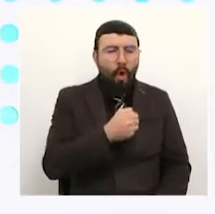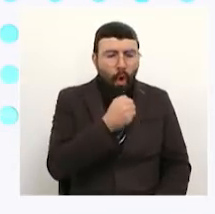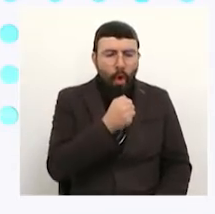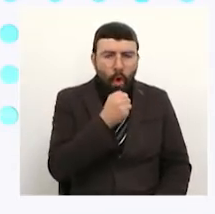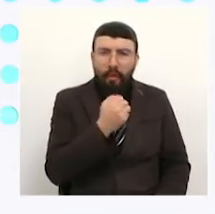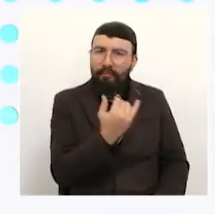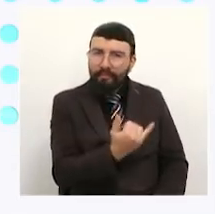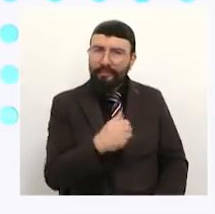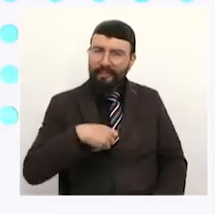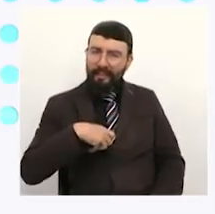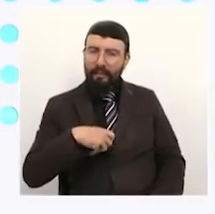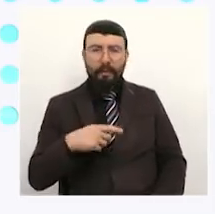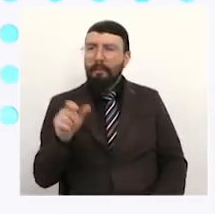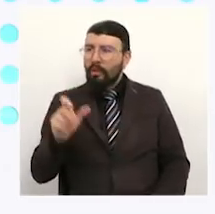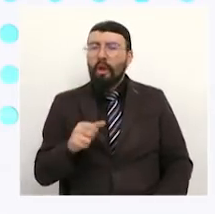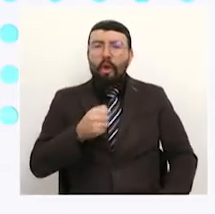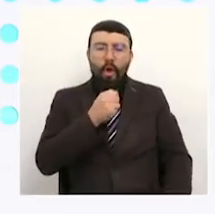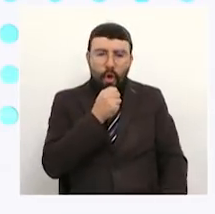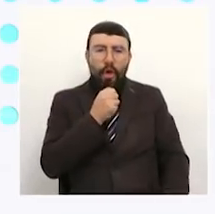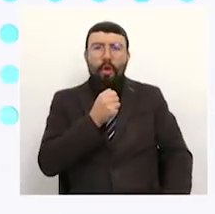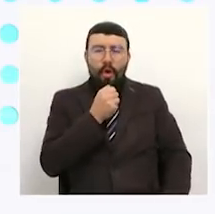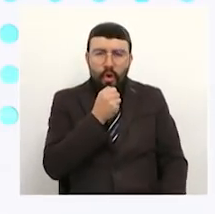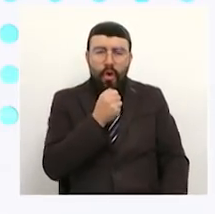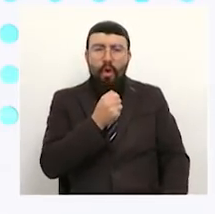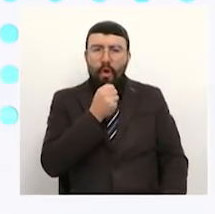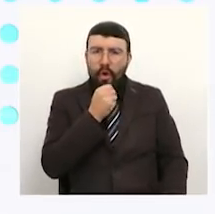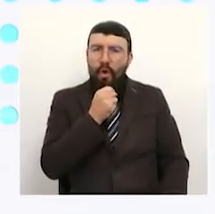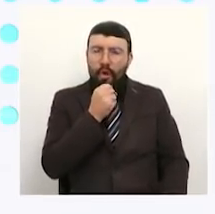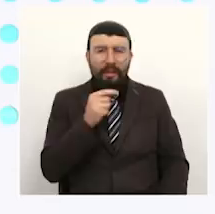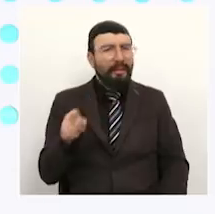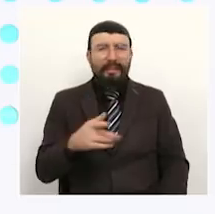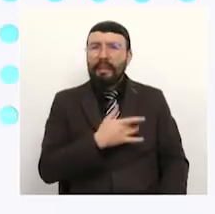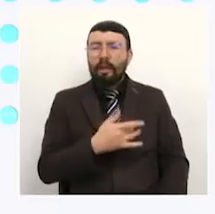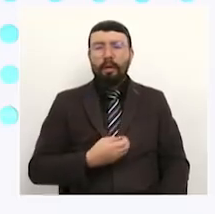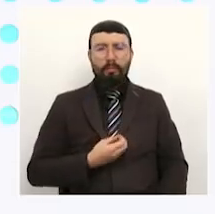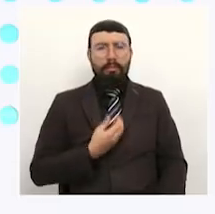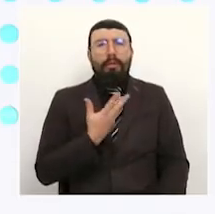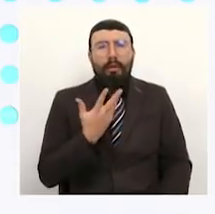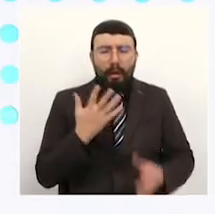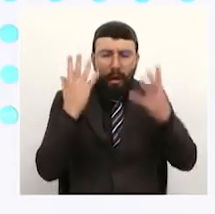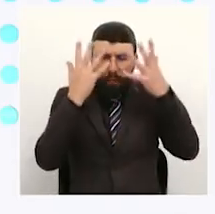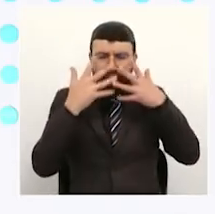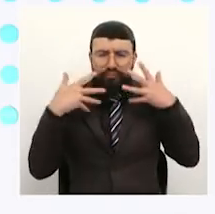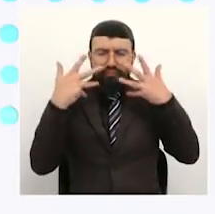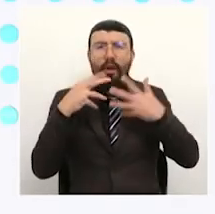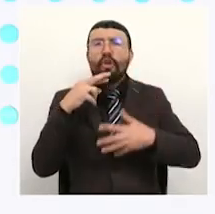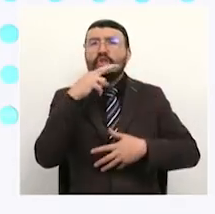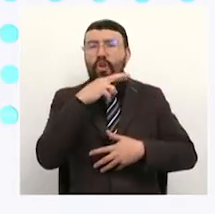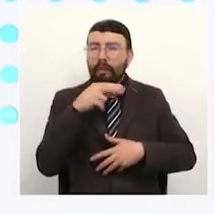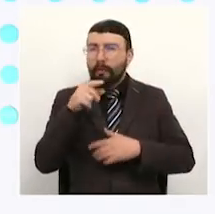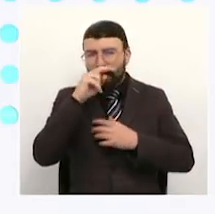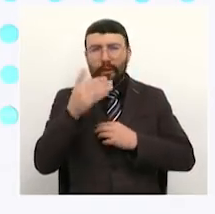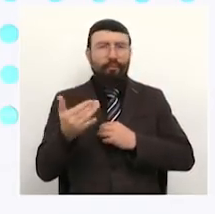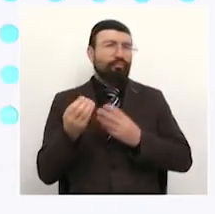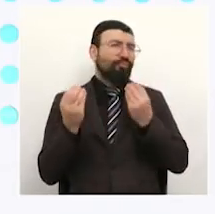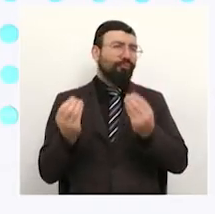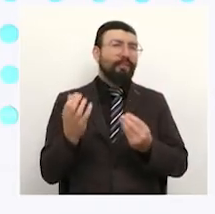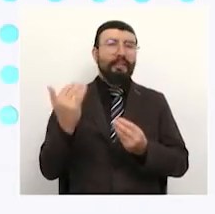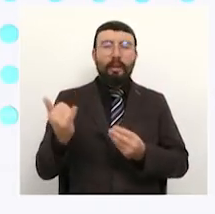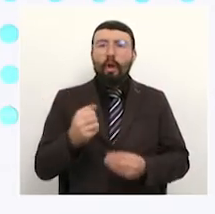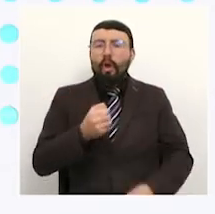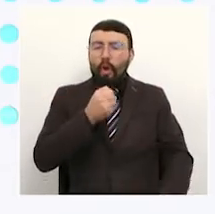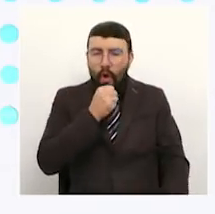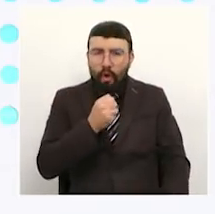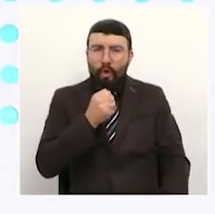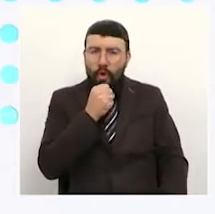todos en la que la gente todos y todos y todos y todos y como que le dan ganas inclusive vomitar se puede poner colorado en los niños es muy común que les das a todos que llega a ser